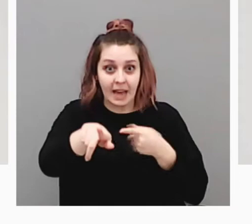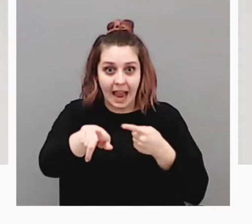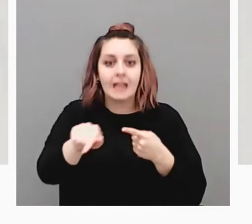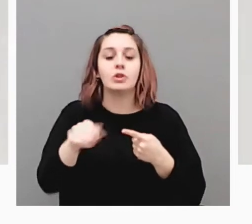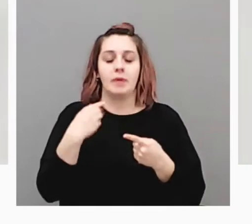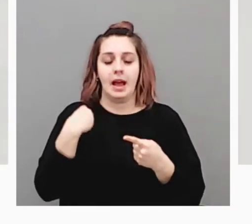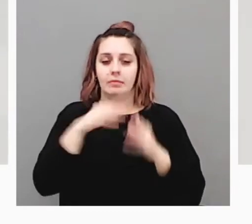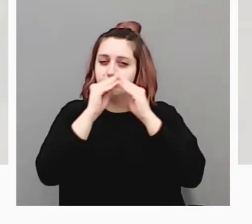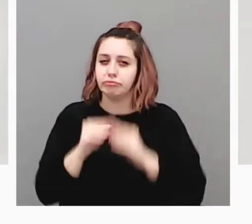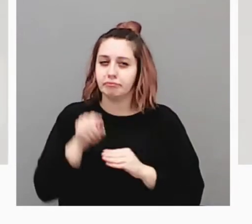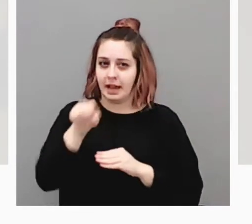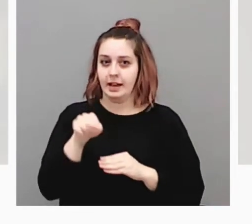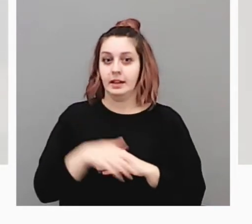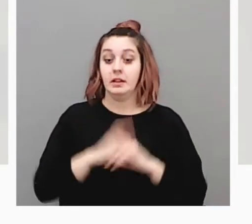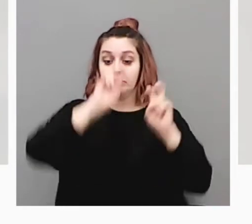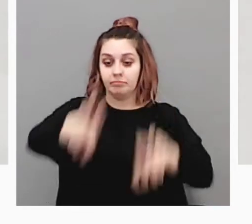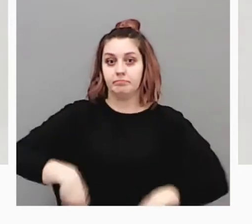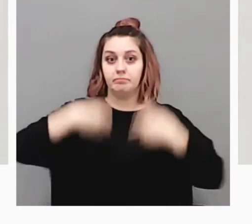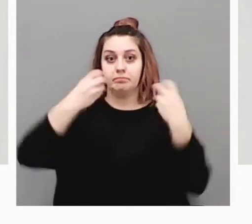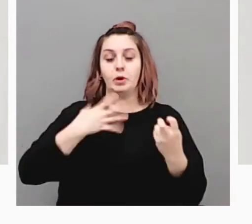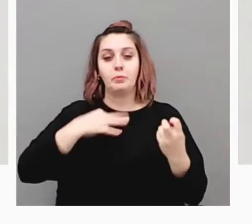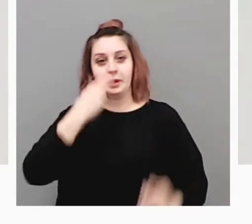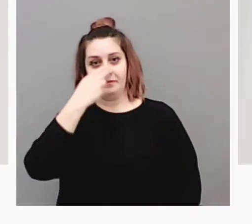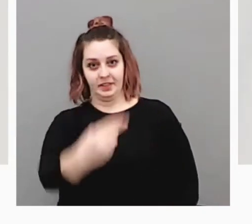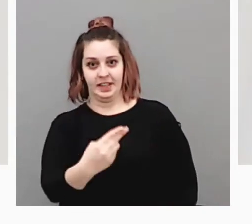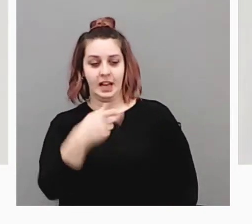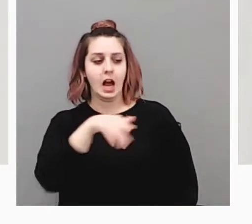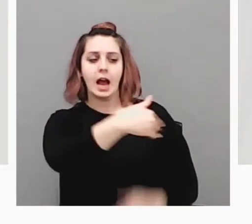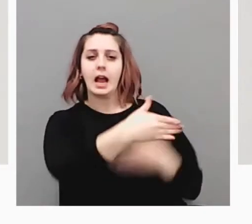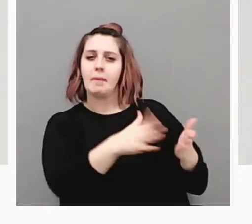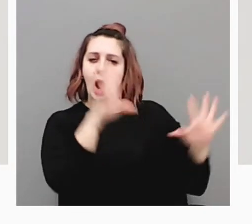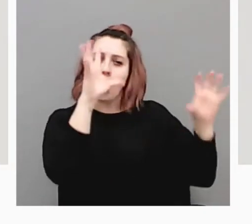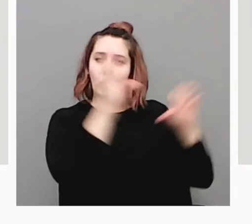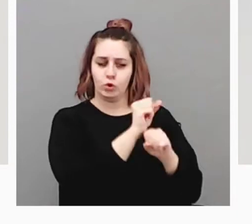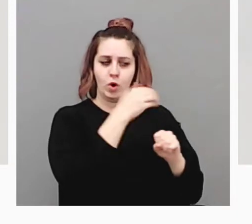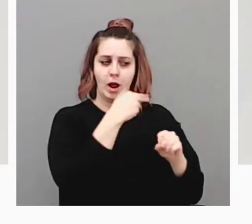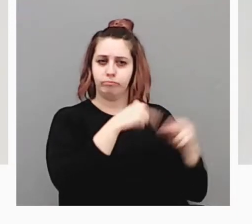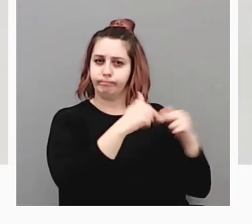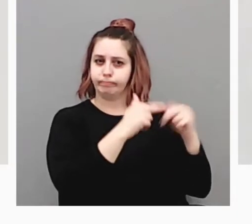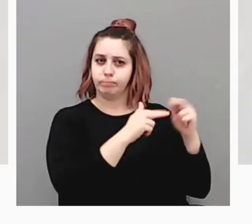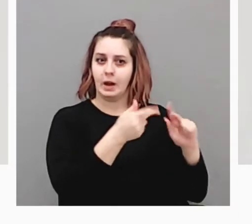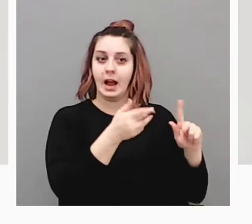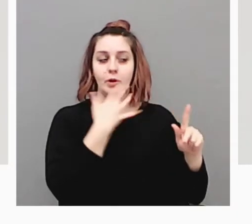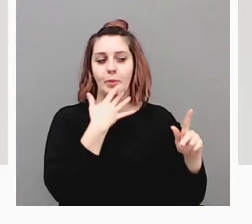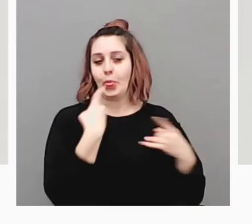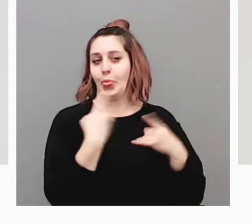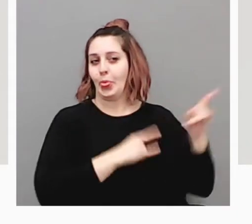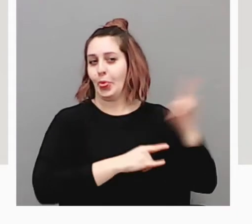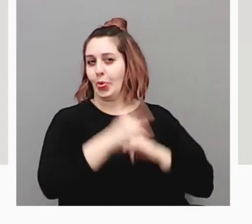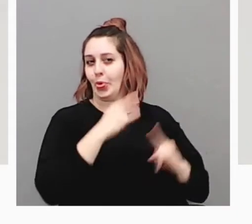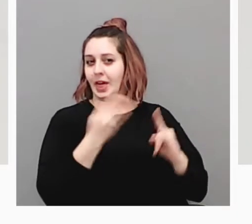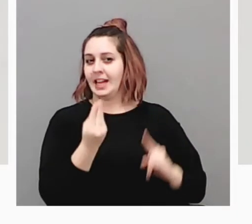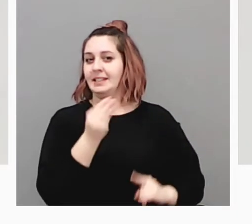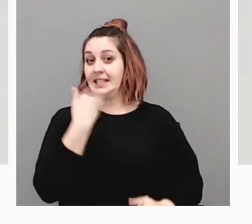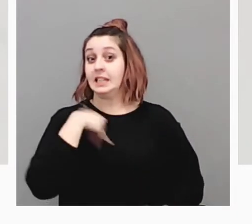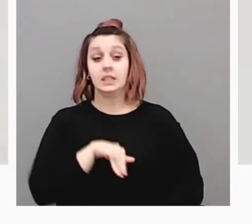permite visitarlo, se ha instalado en él una cámara oscura y ahí está pues sumando un atractivo más a una ciudad que ya de